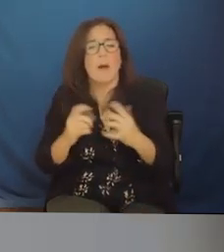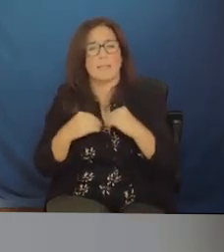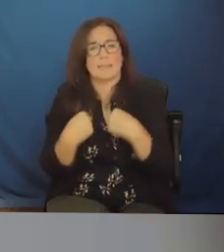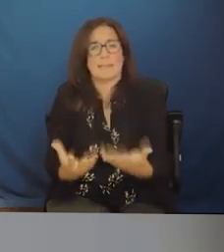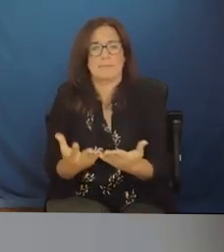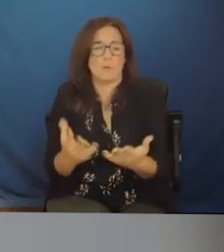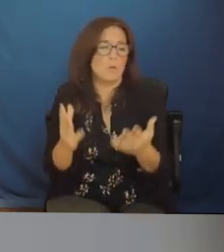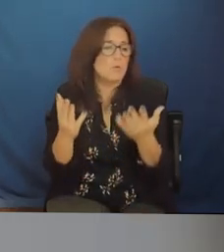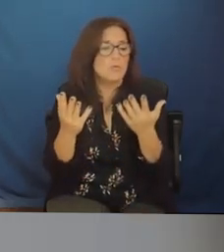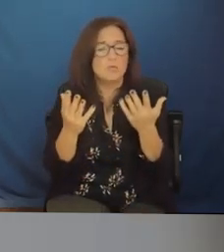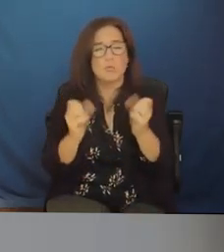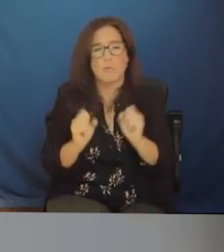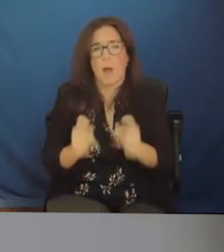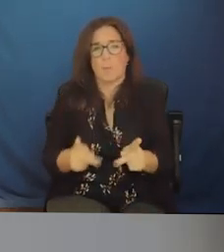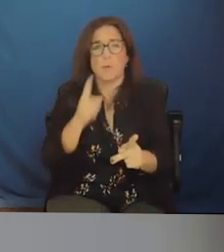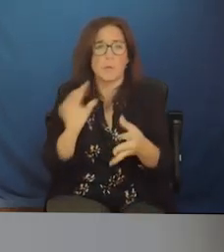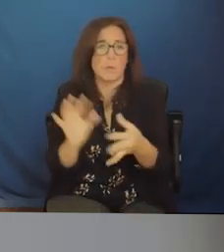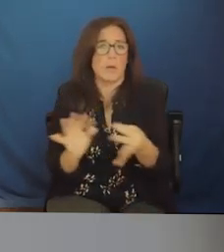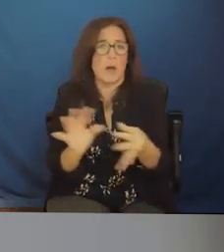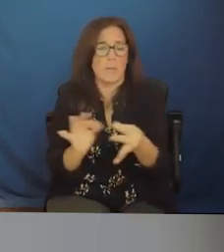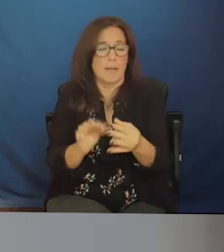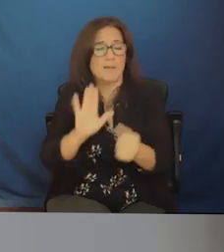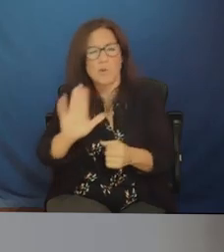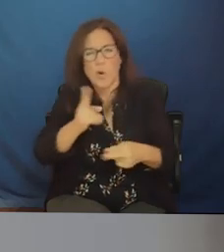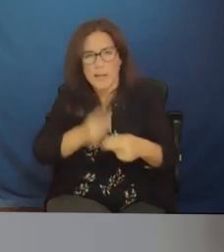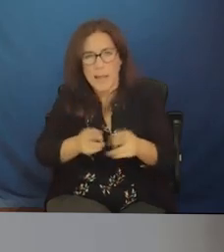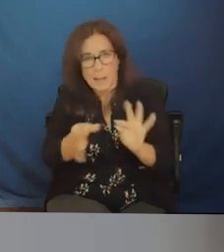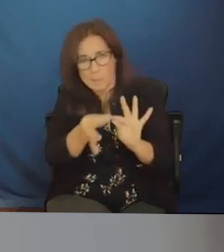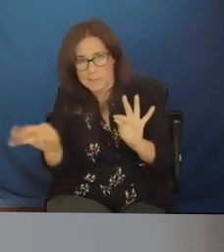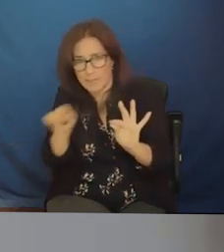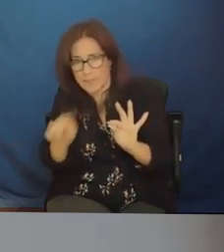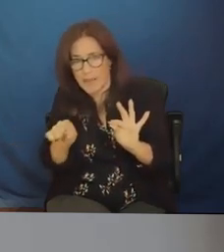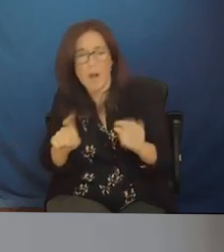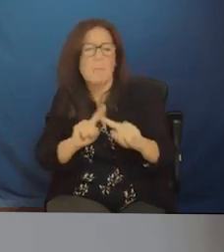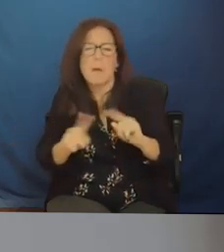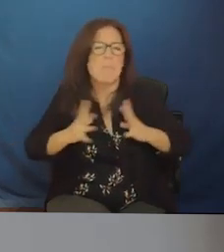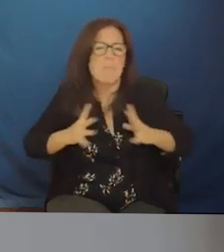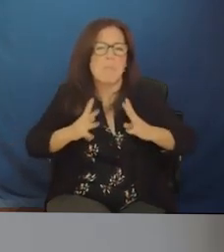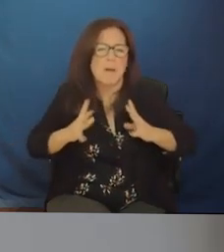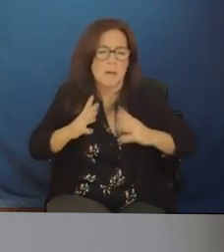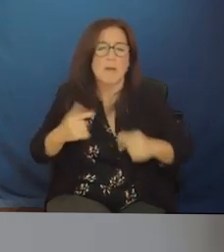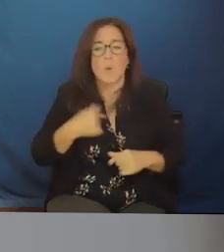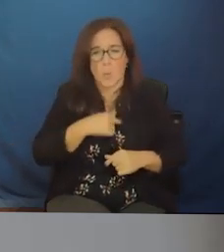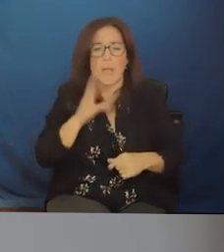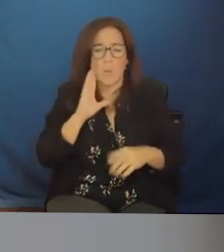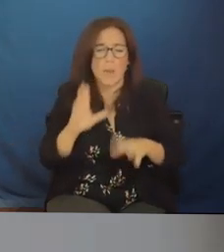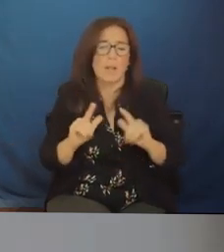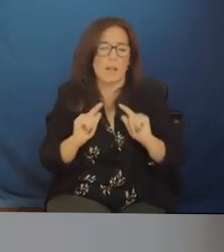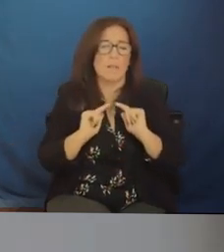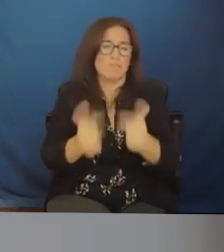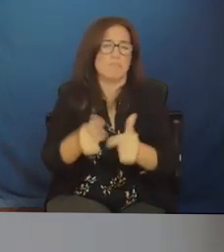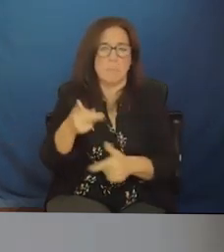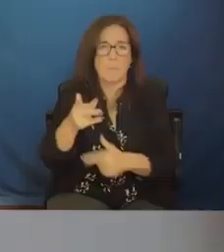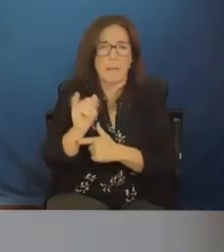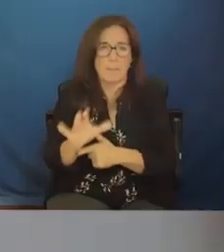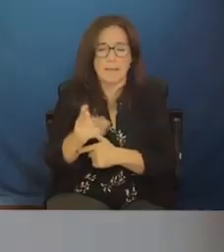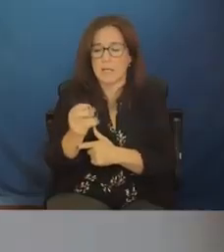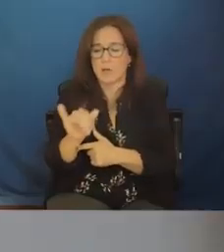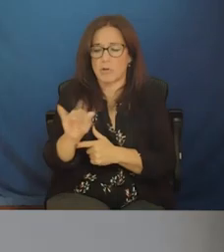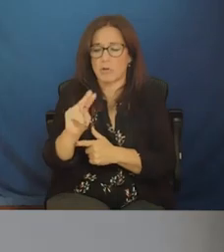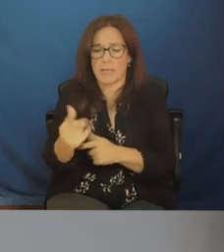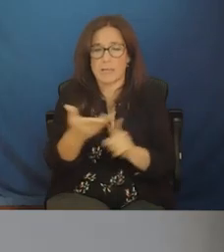de decir algo dado que veía que su nombre aparecía aquí pero vamos a tener una sesión pública ahora con el